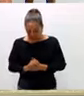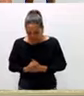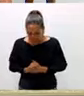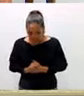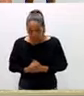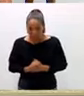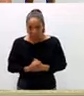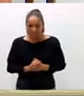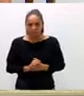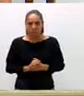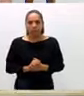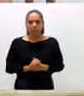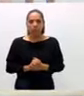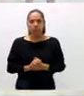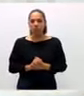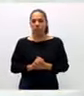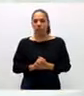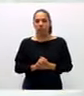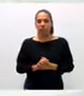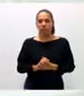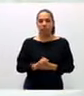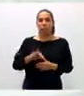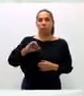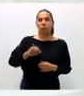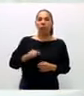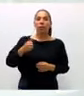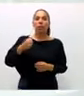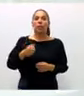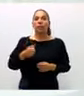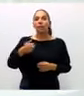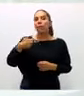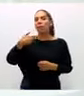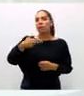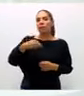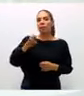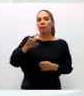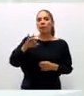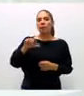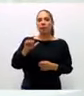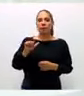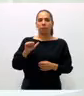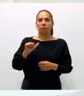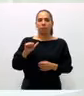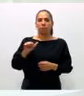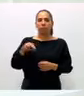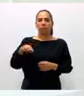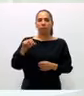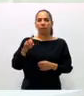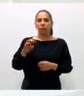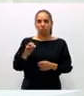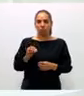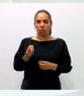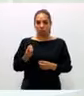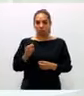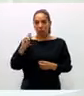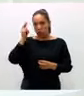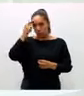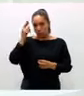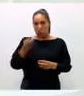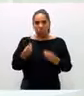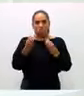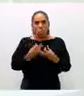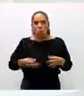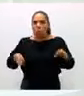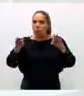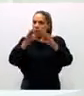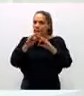por parte de nuestra audiencia, tenemos a Geli Amador. Es importante enseñarle a los niños desde que son pequeños a que aprendan a